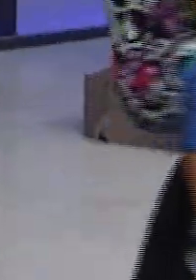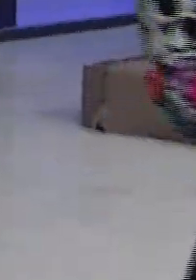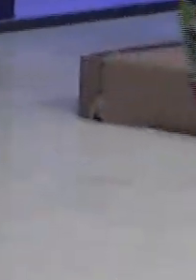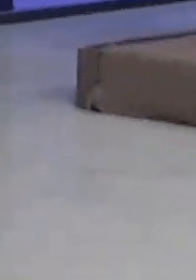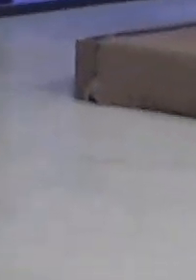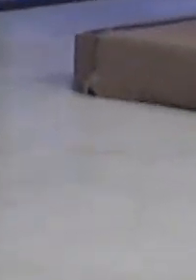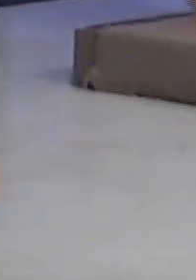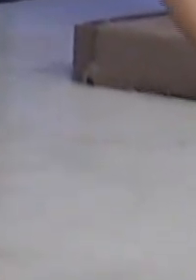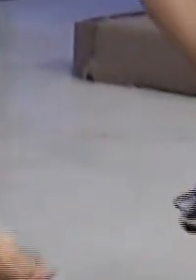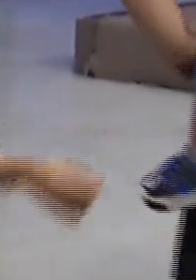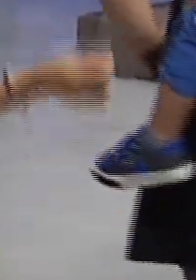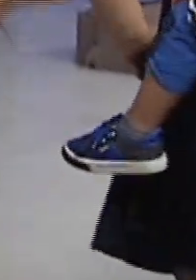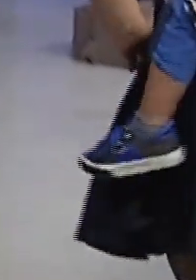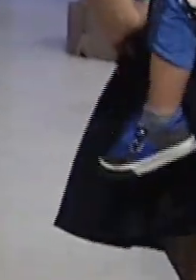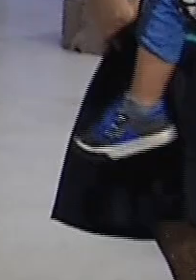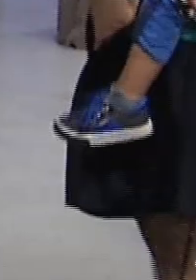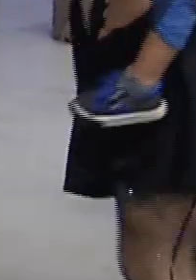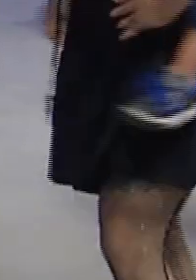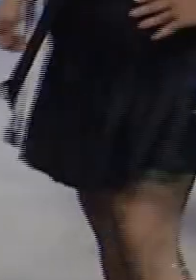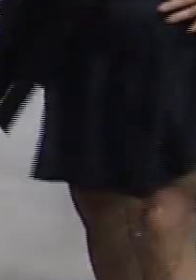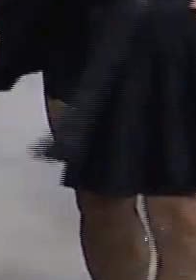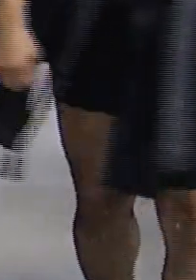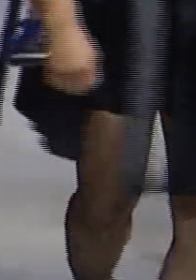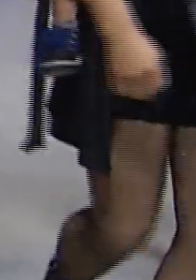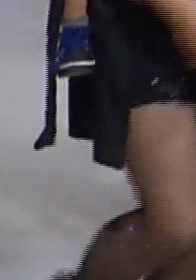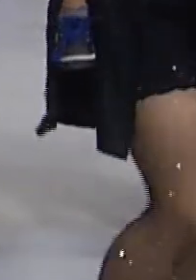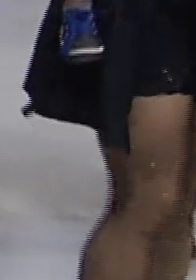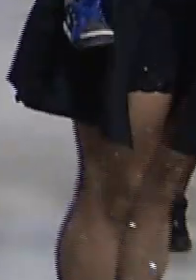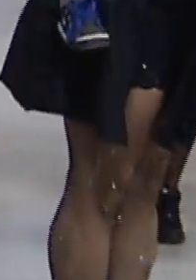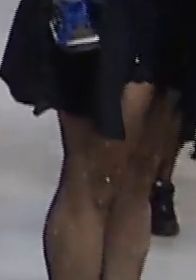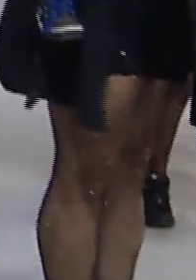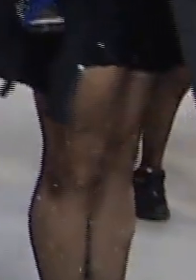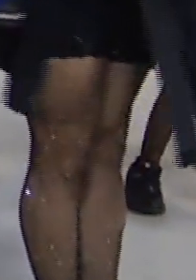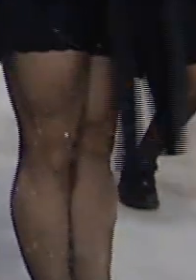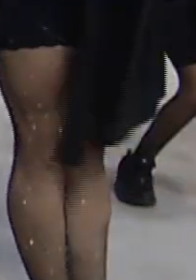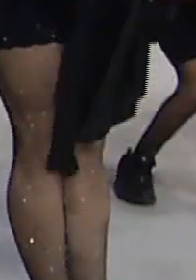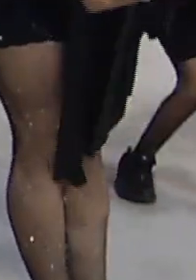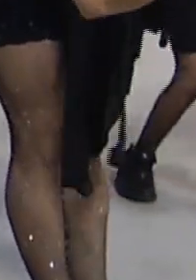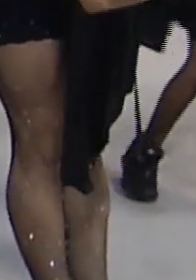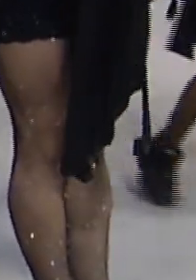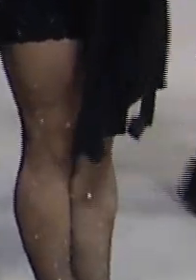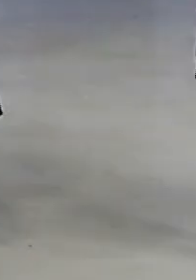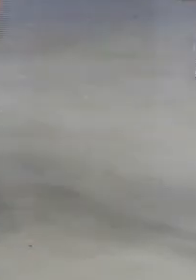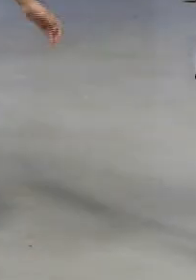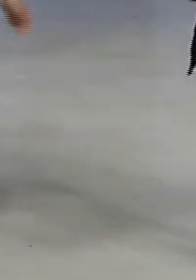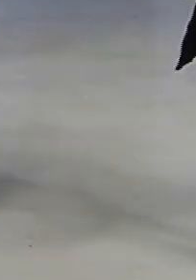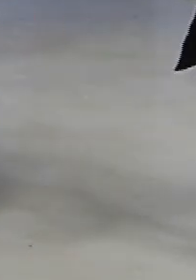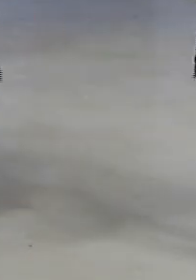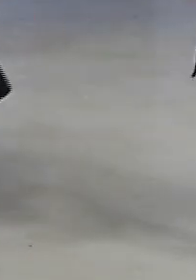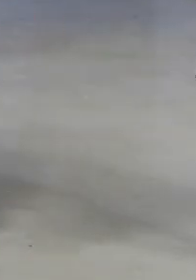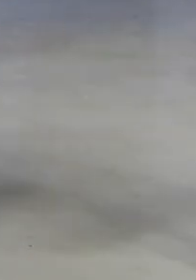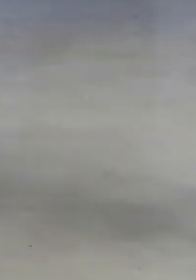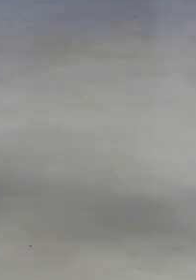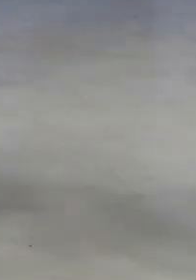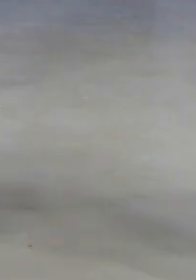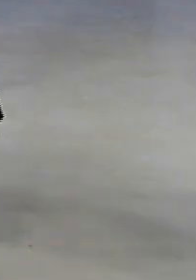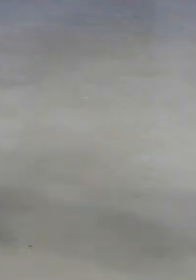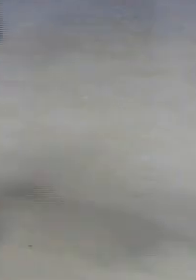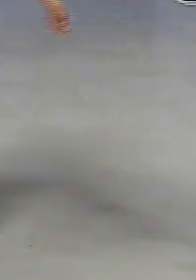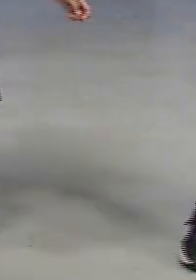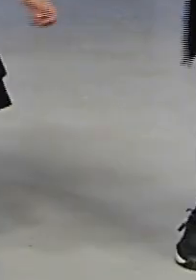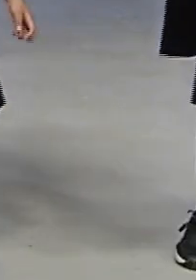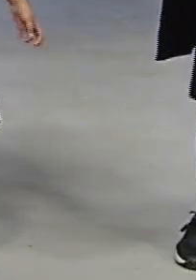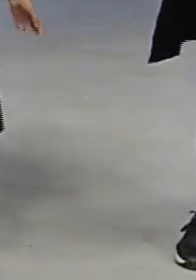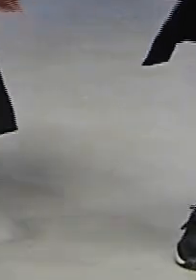quitándose la bomba la saludo pero Válgame